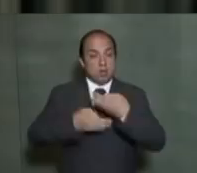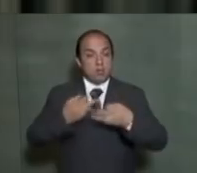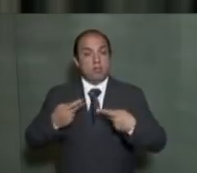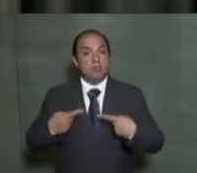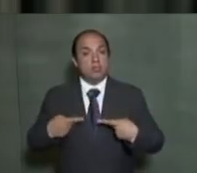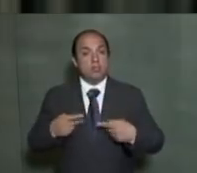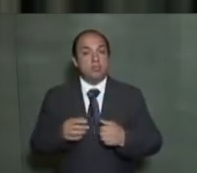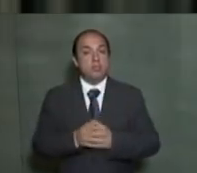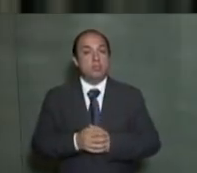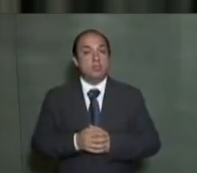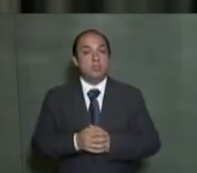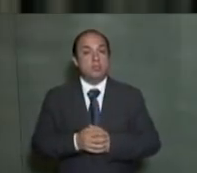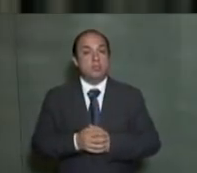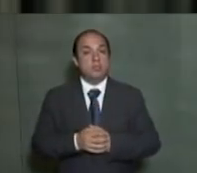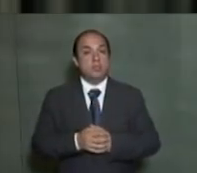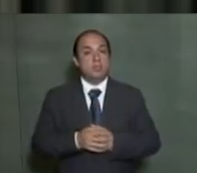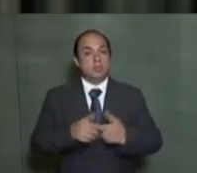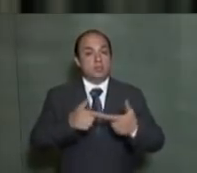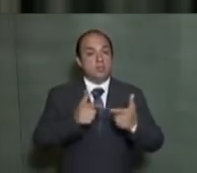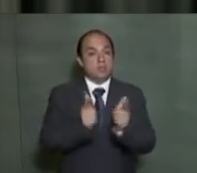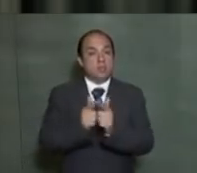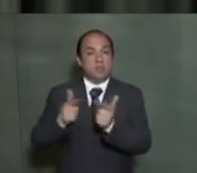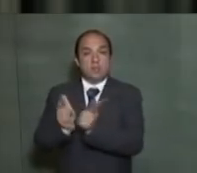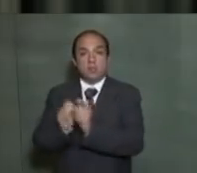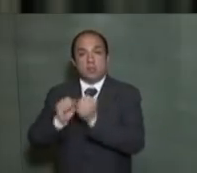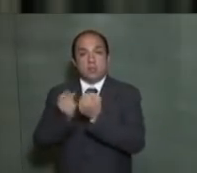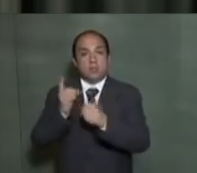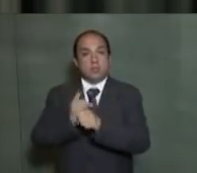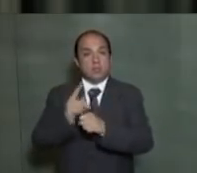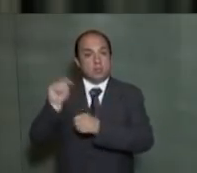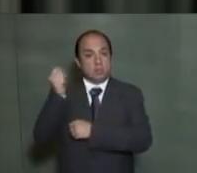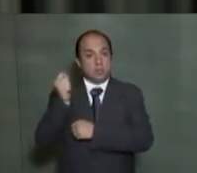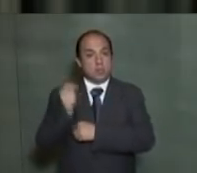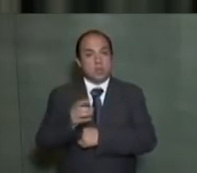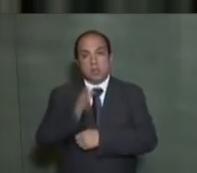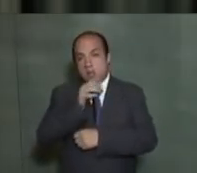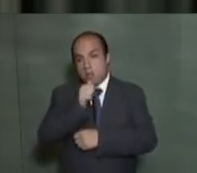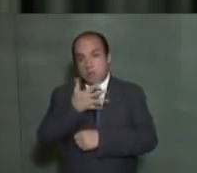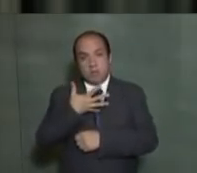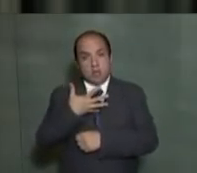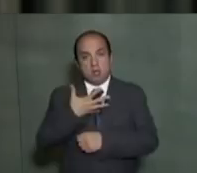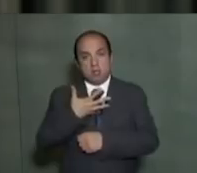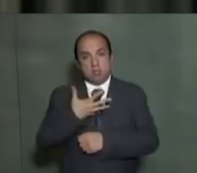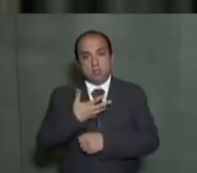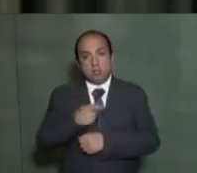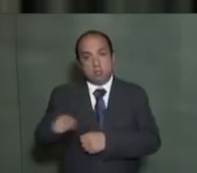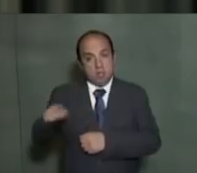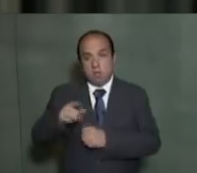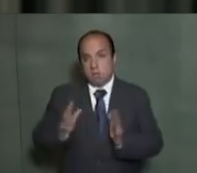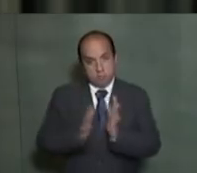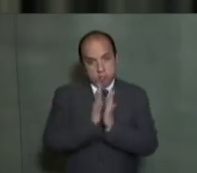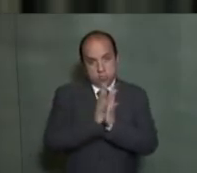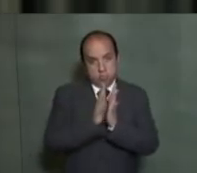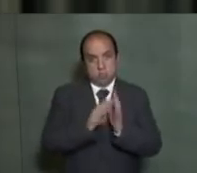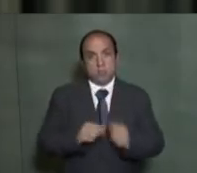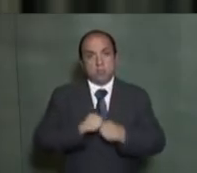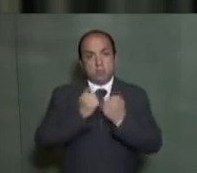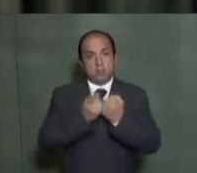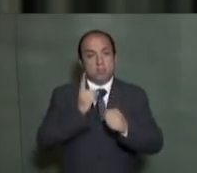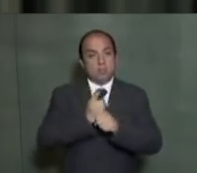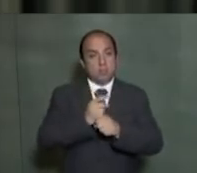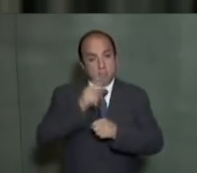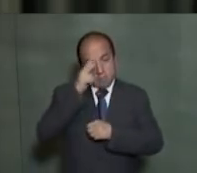sociedades técnicas, que no hubiera sido posible con su participación. Sociedad Mexicana de Ingeniería